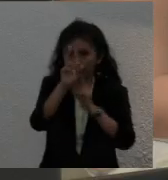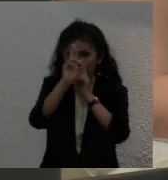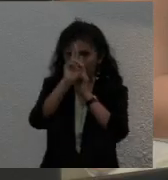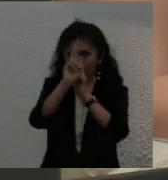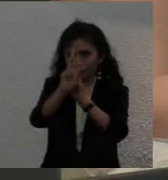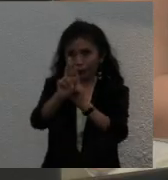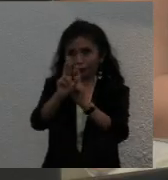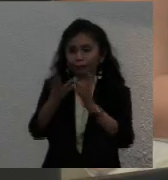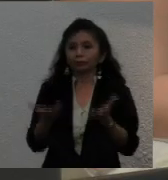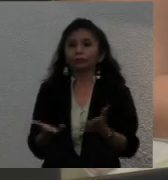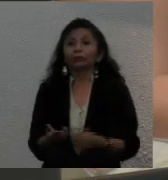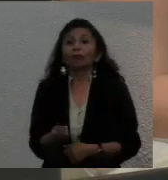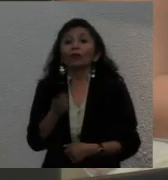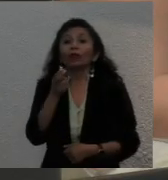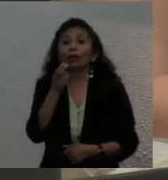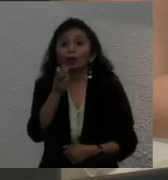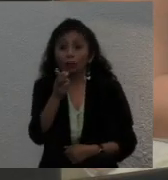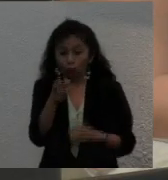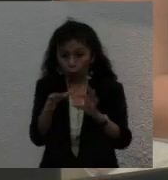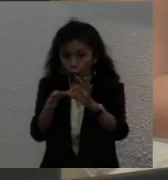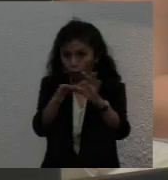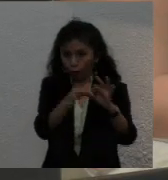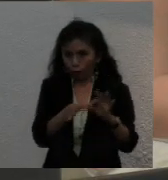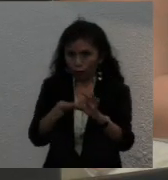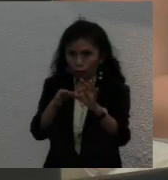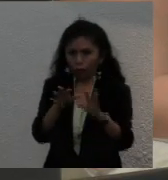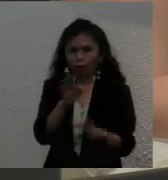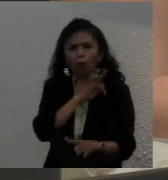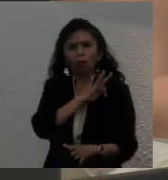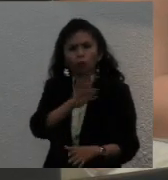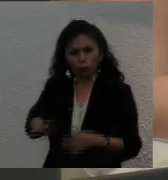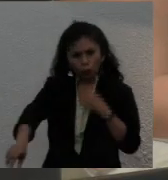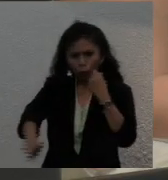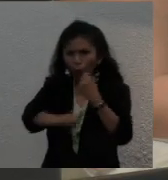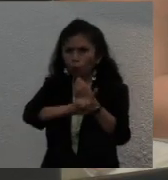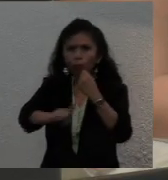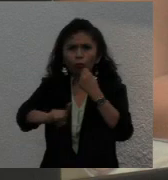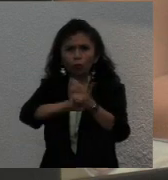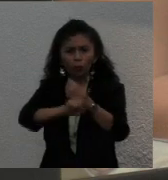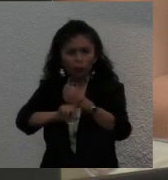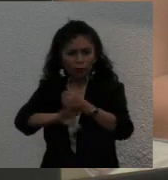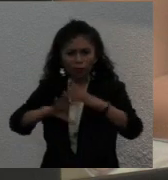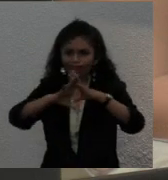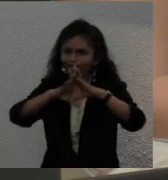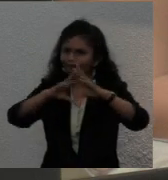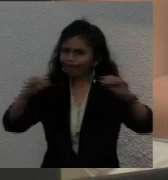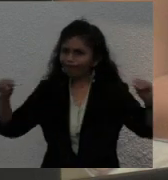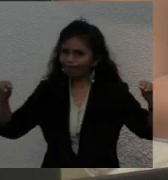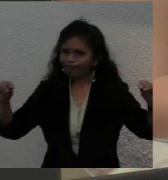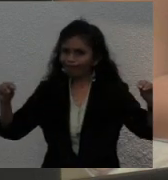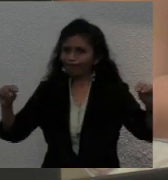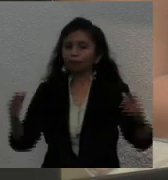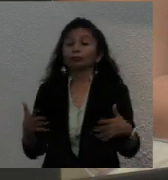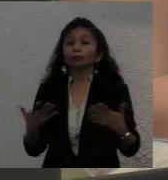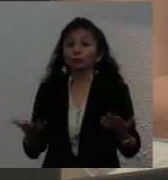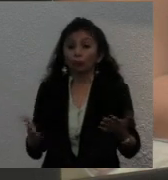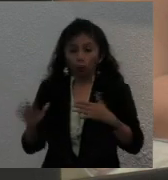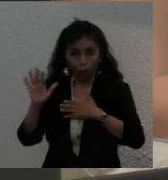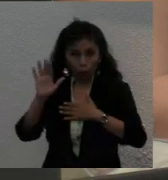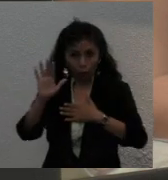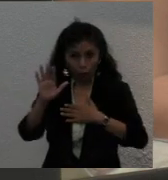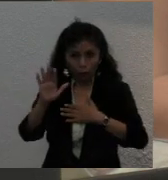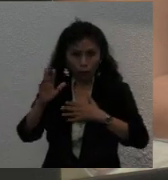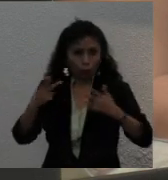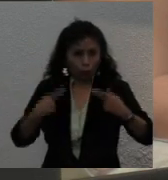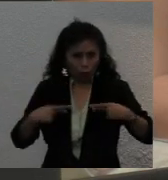respeto. Y solo a través de la unidad podremos enfrentar los grandes desafíos que tenemos por delante. Nuestro compromiso es